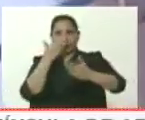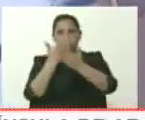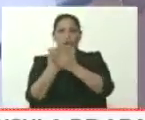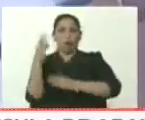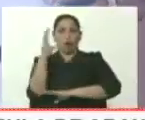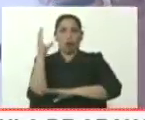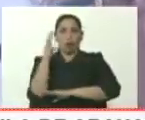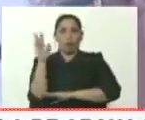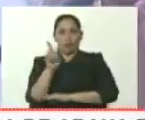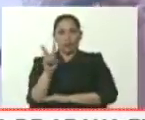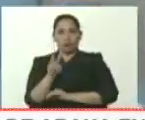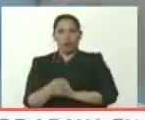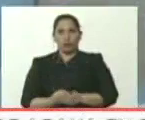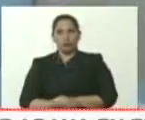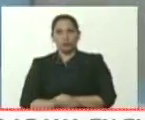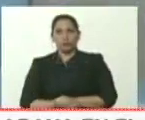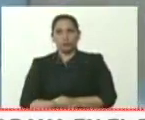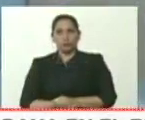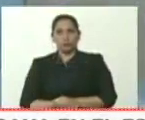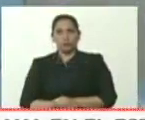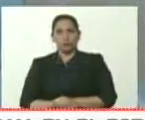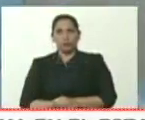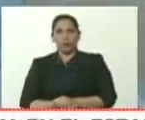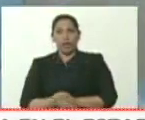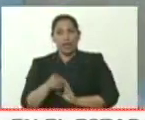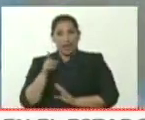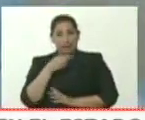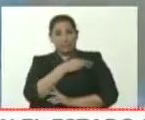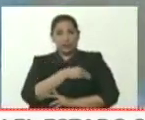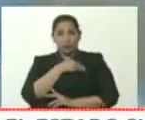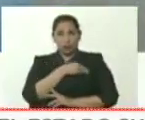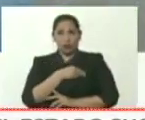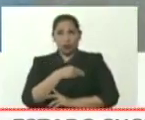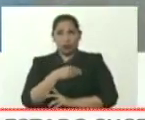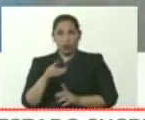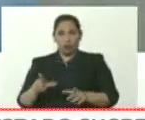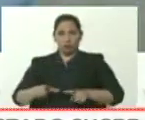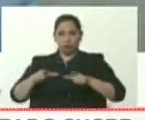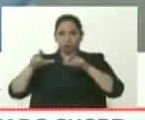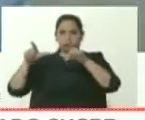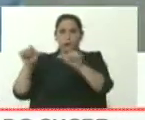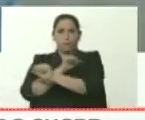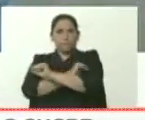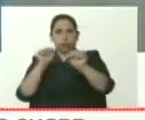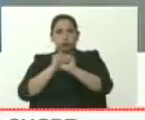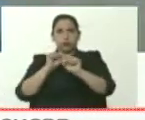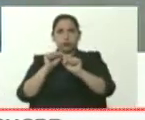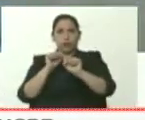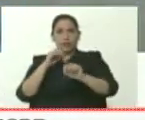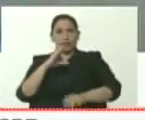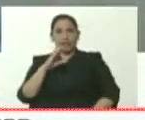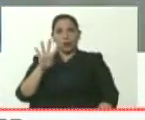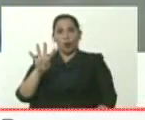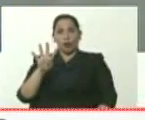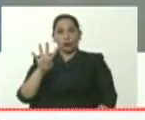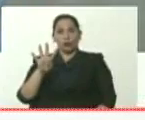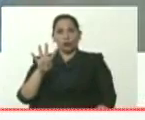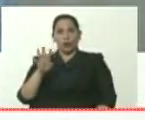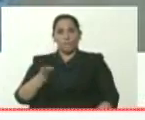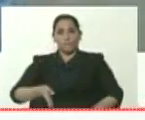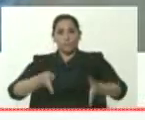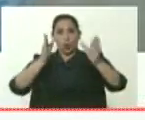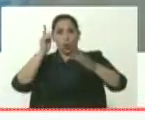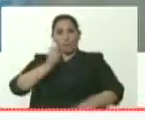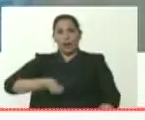Venezuela, traía la misión de colocar explosivos de tipo C4 en el Palacio